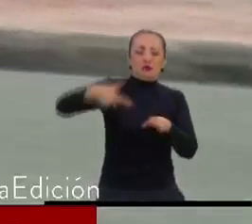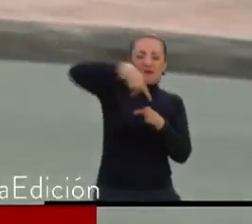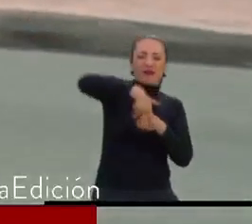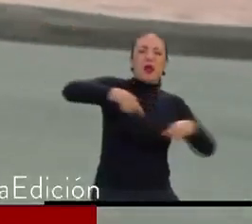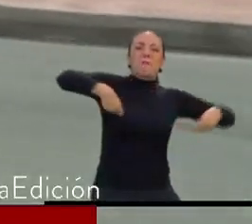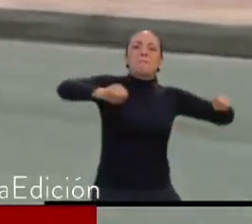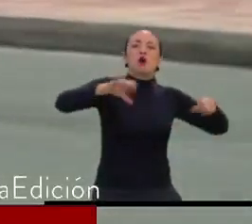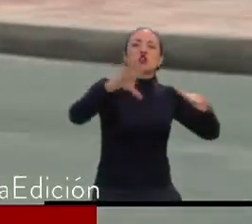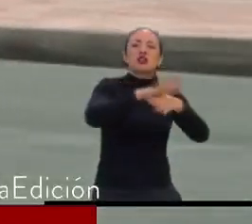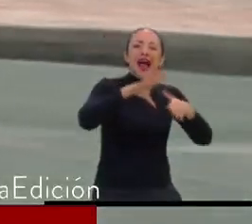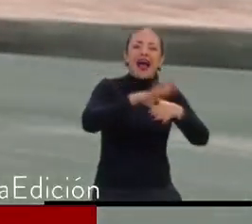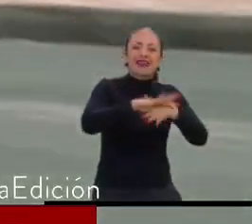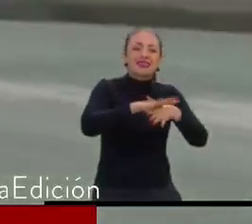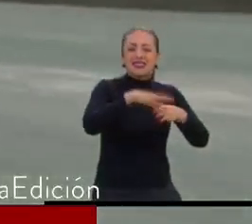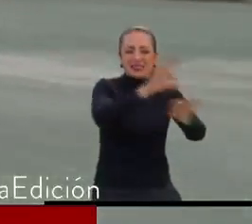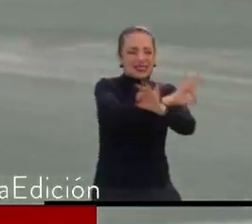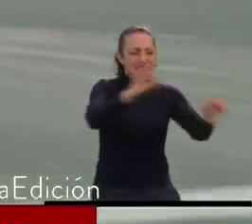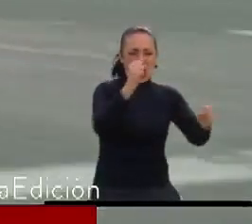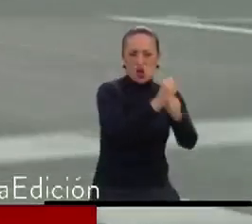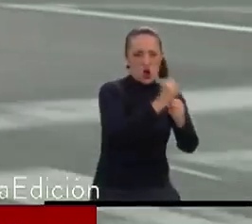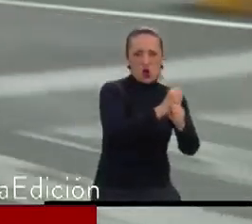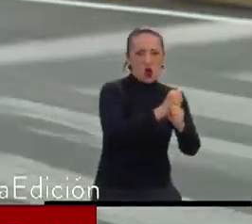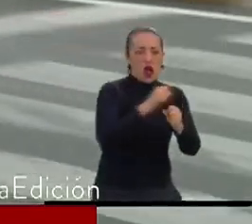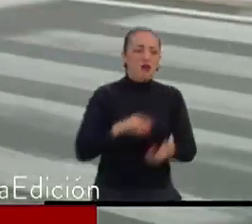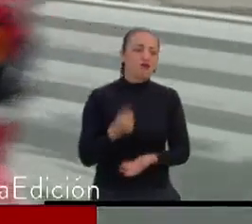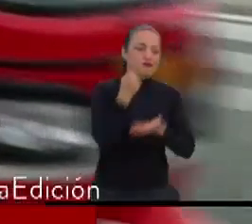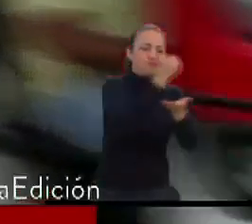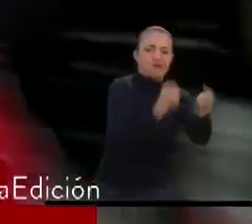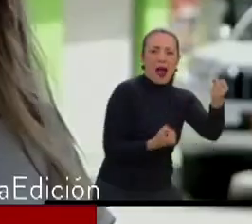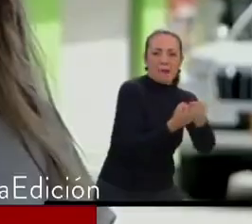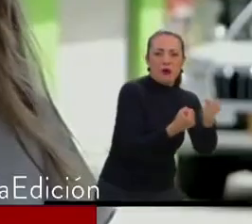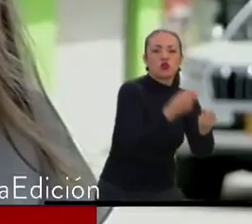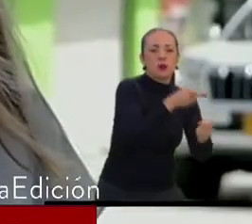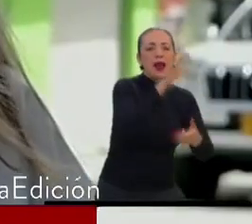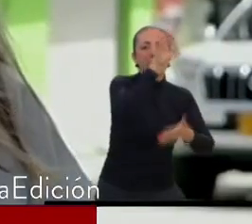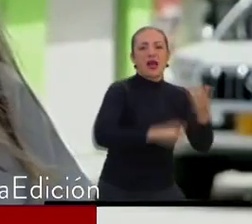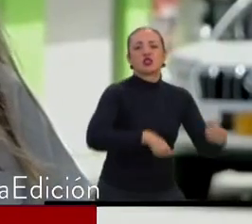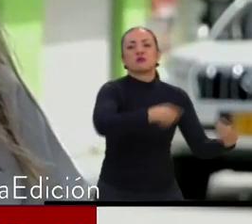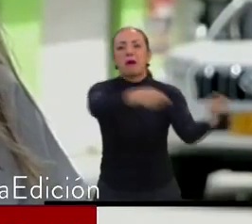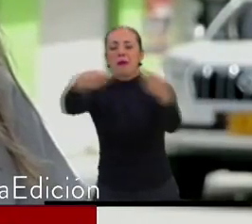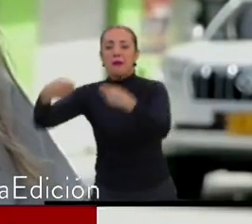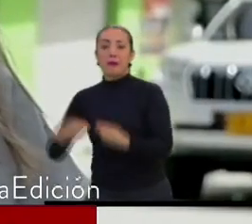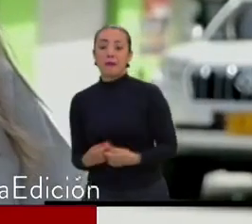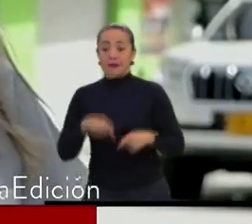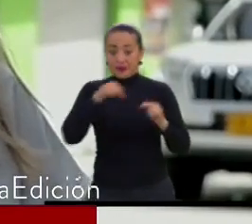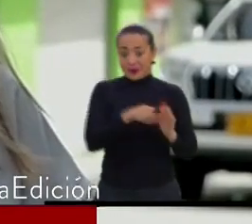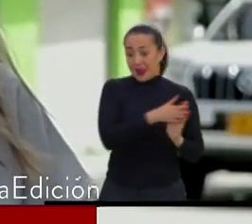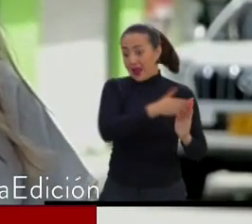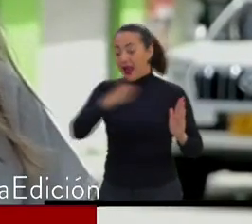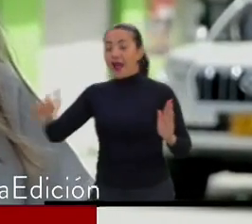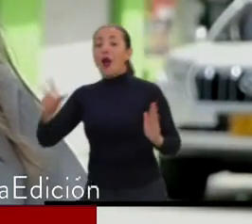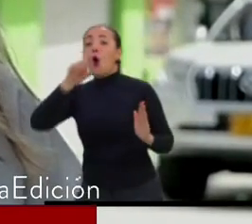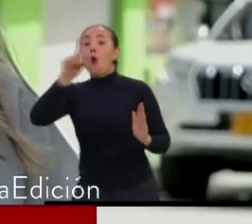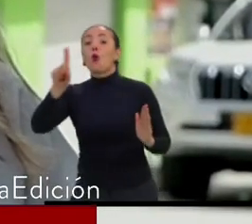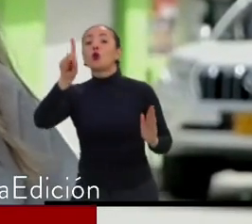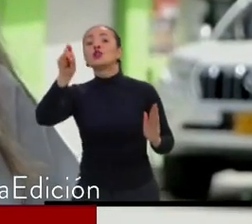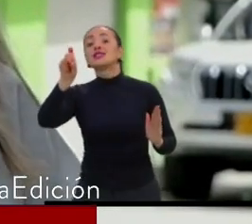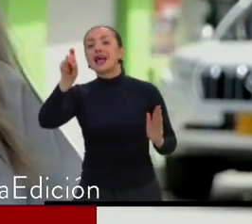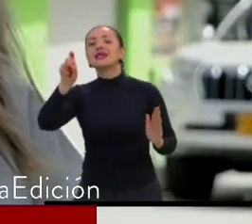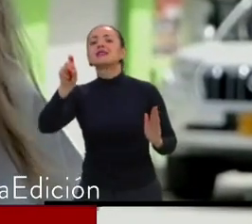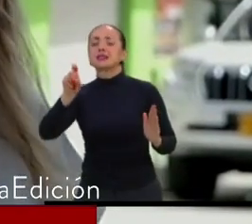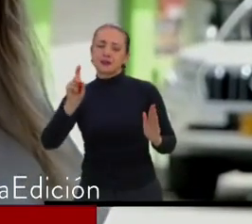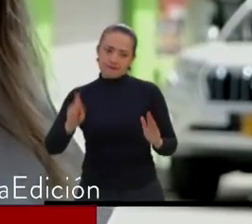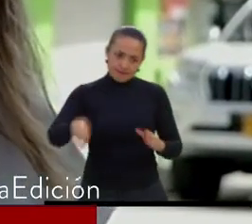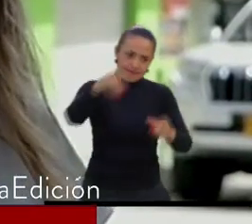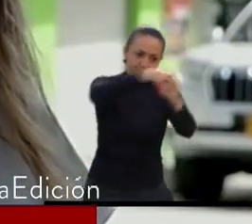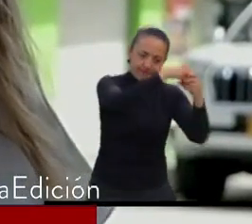salgan a trabajar y así disminuir la tasa de contagio. De aquí al 6 de julio van a permanecer en casa,